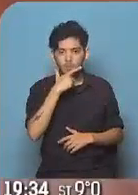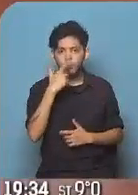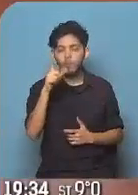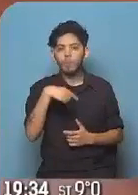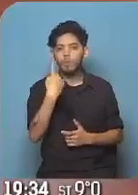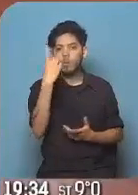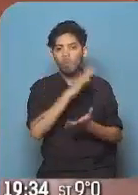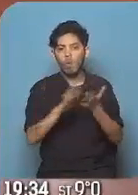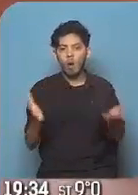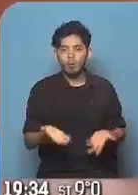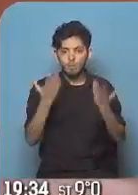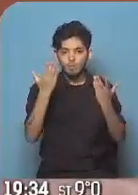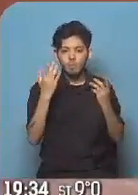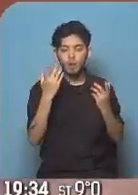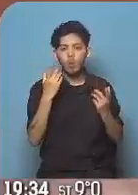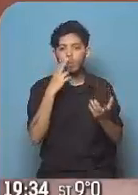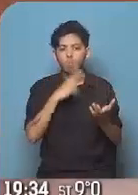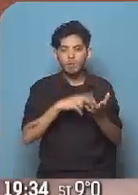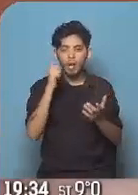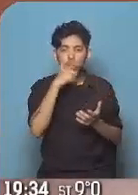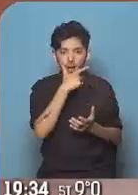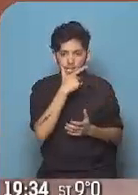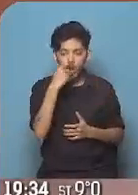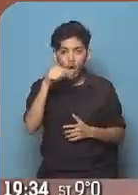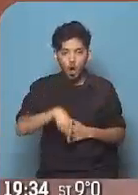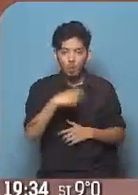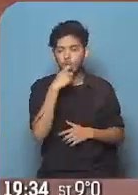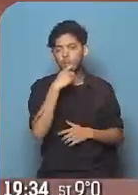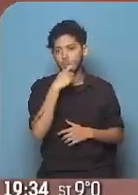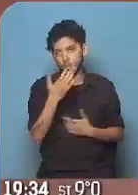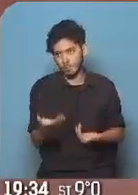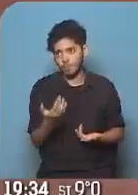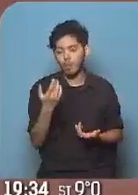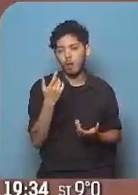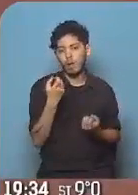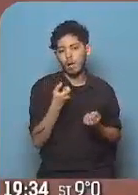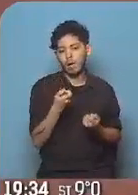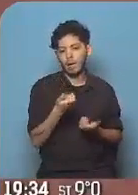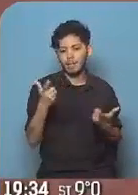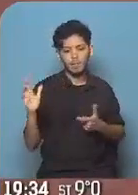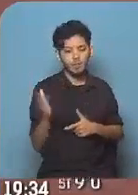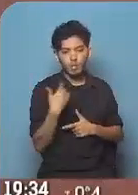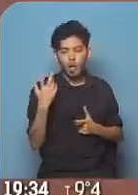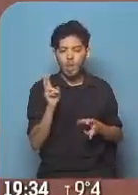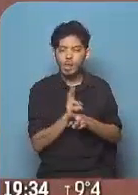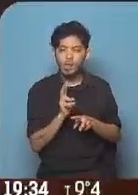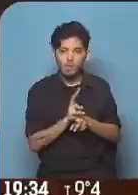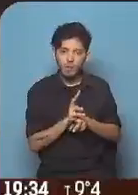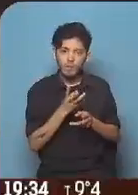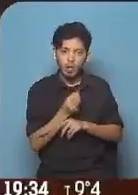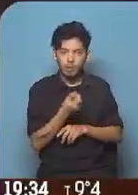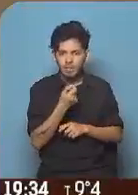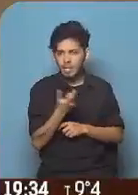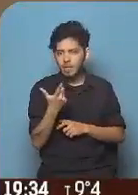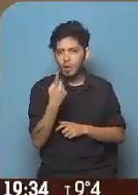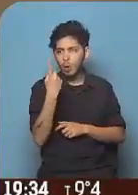nuevo aumento en las tarifas del gas. Hoy casi todas las entidades de defensa de los consumidores, creo que casi